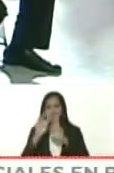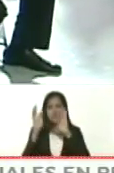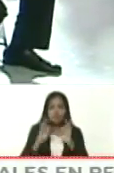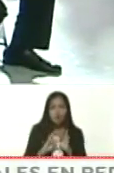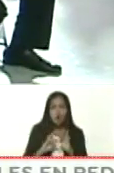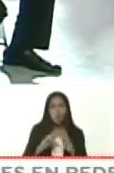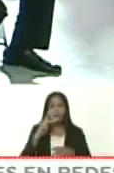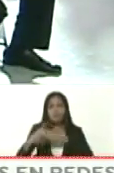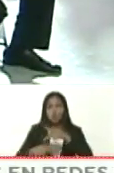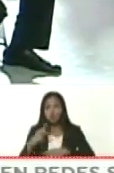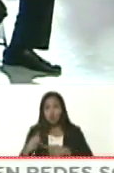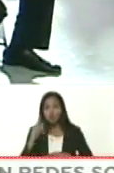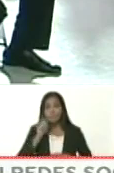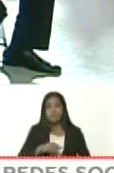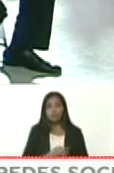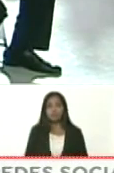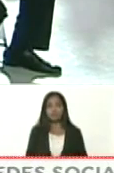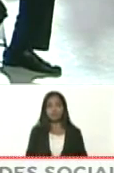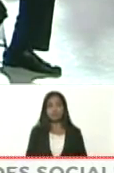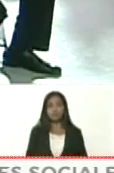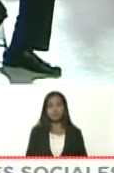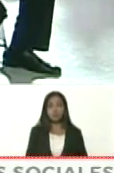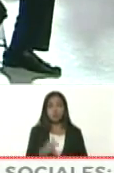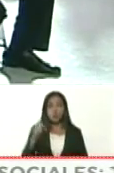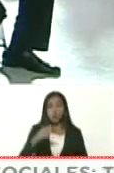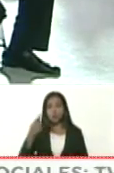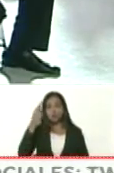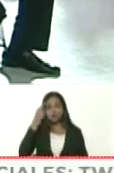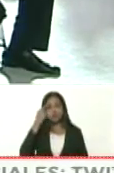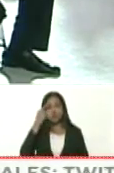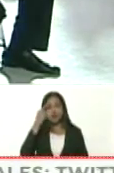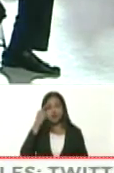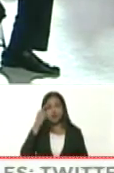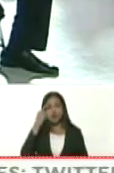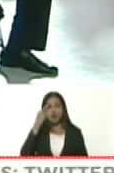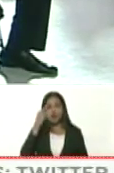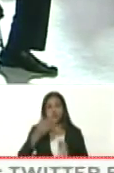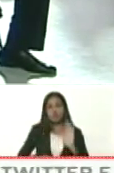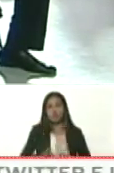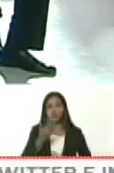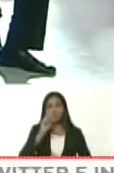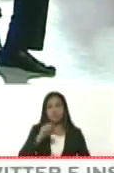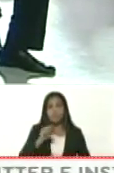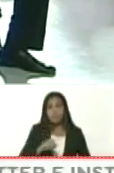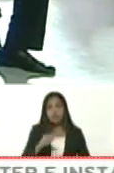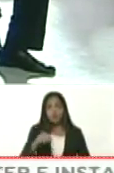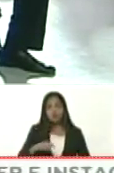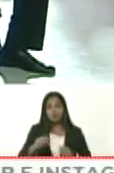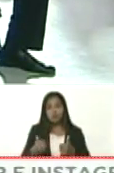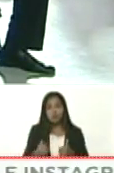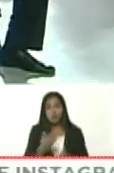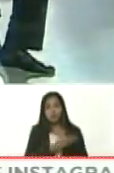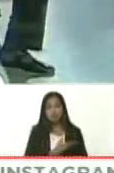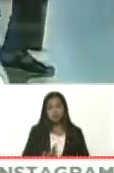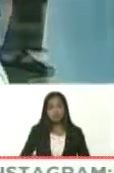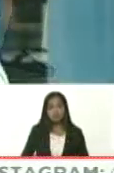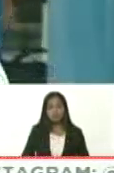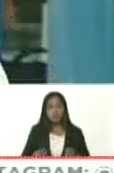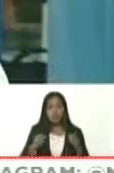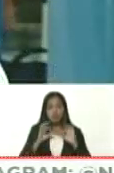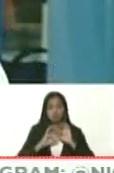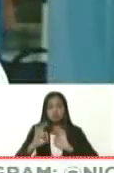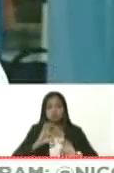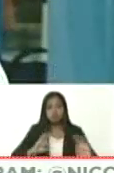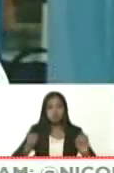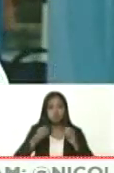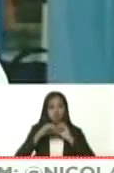encadenamientos productivos. Así que hoy es un día trascendental. Y hoy comienza, presidente, la expansión